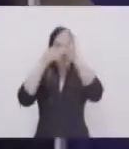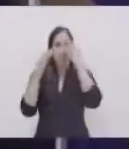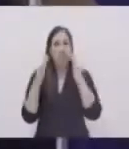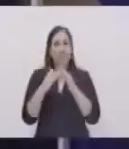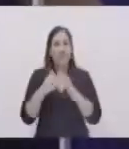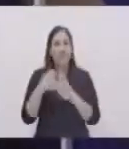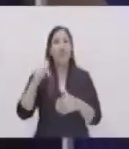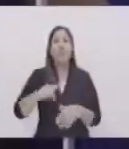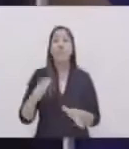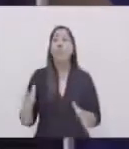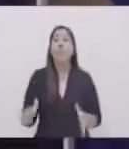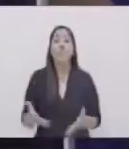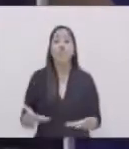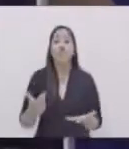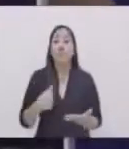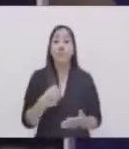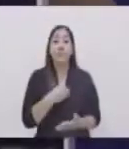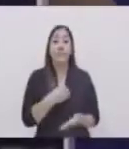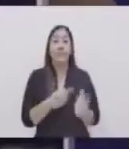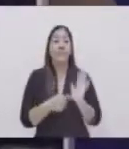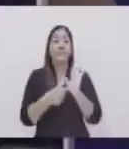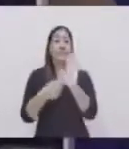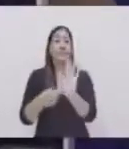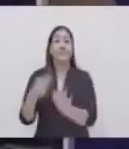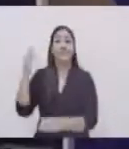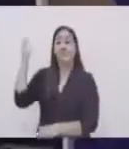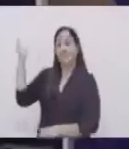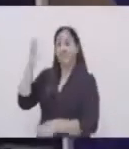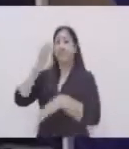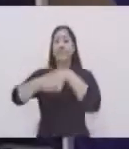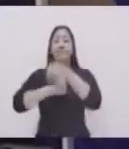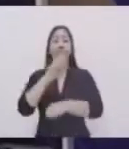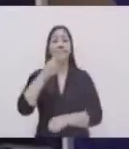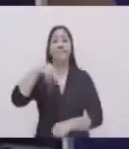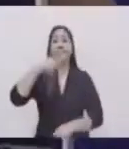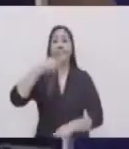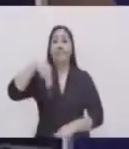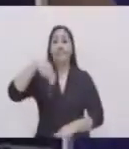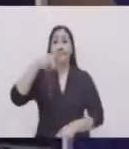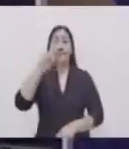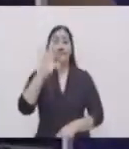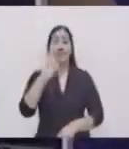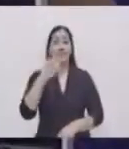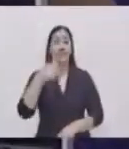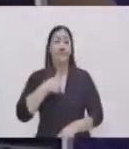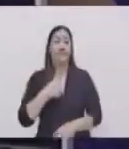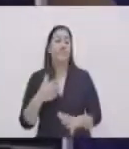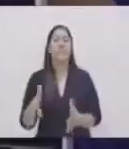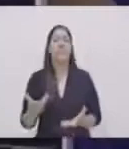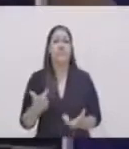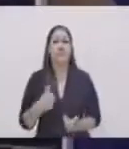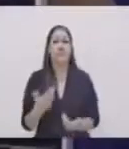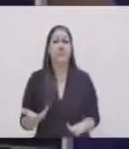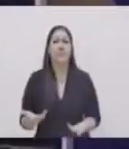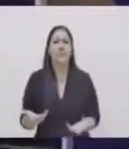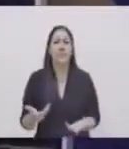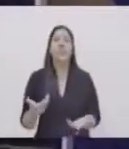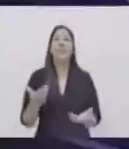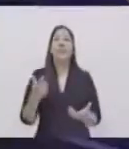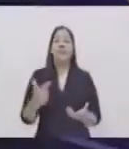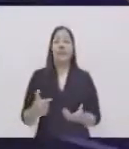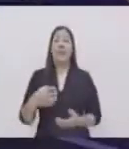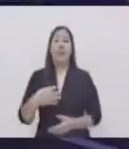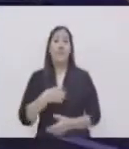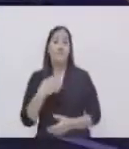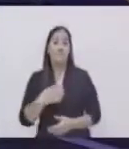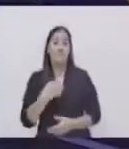Casa. El día de hoy quiero presentarme, mi nombre es el maestro Fernando Aguilar Ferrer, yo pertenezco a la